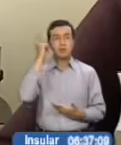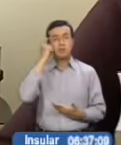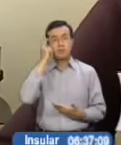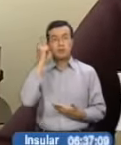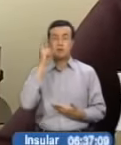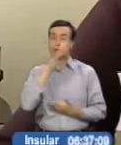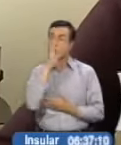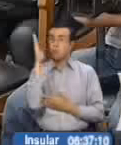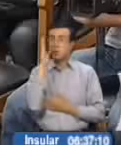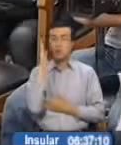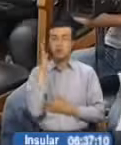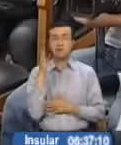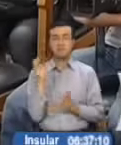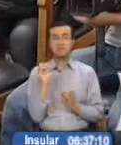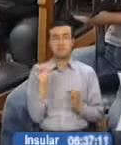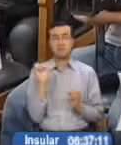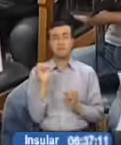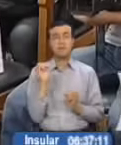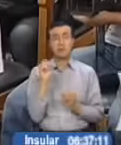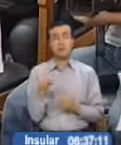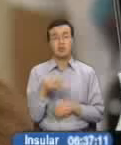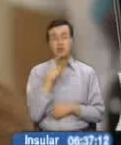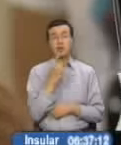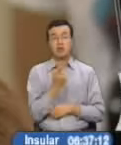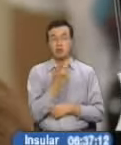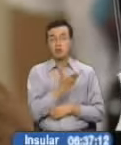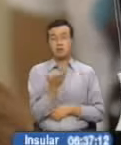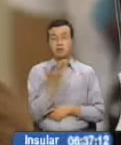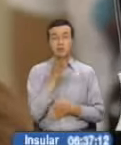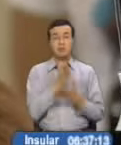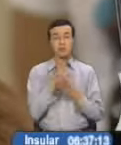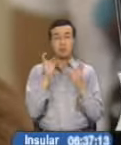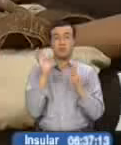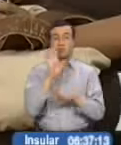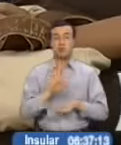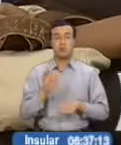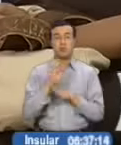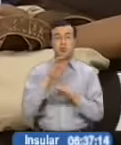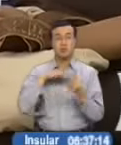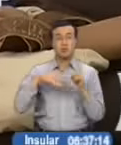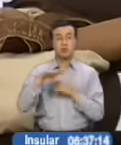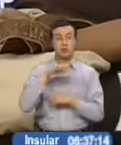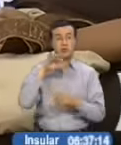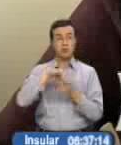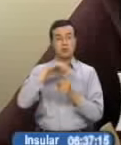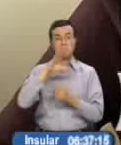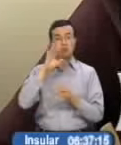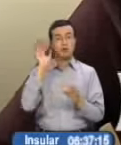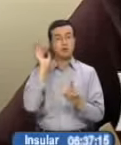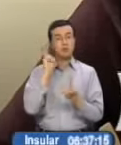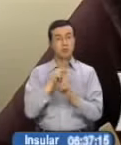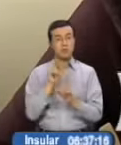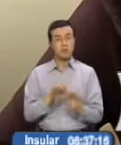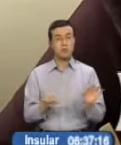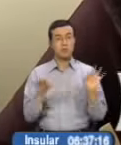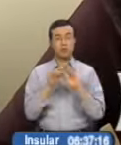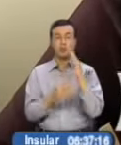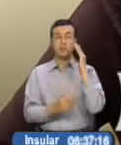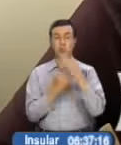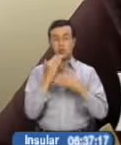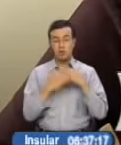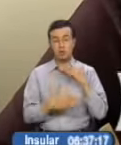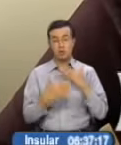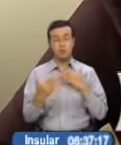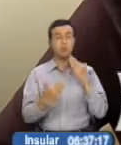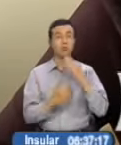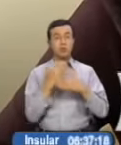de neutralidad. Ramos analiza además que el accionar de los medios en nuestro país en una coyuntura electoral es clave. Lo que es nuevo en estos